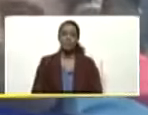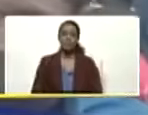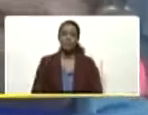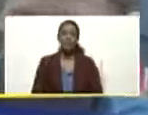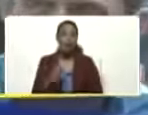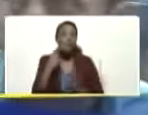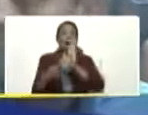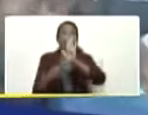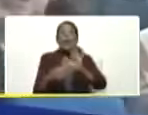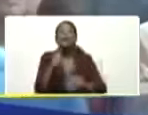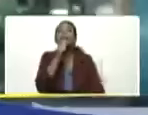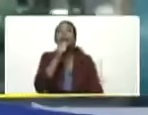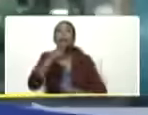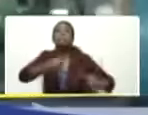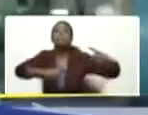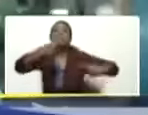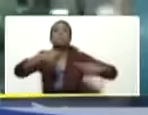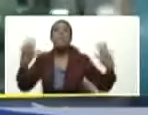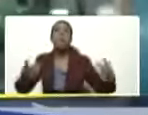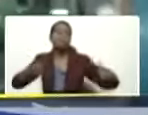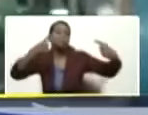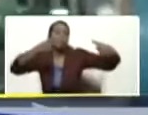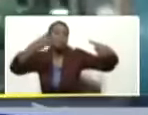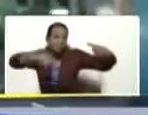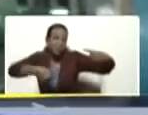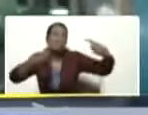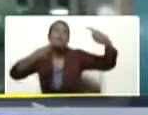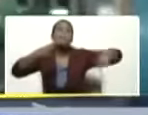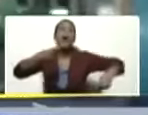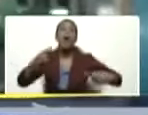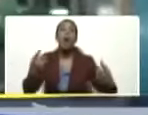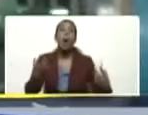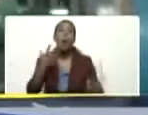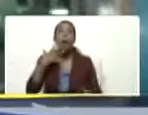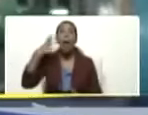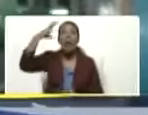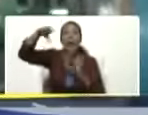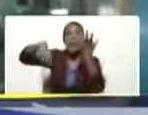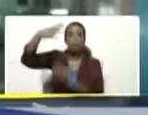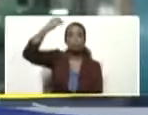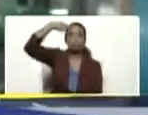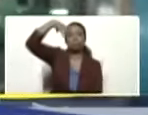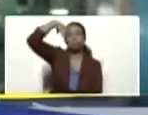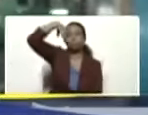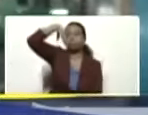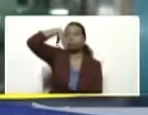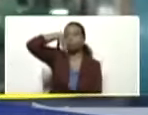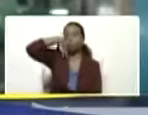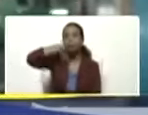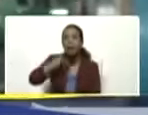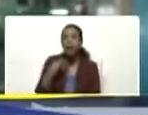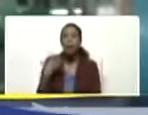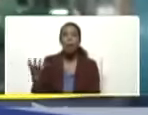Vamos a ver quién puede más. Si el calor o nosotros.